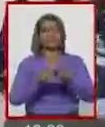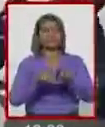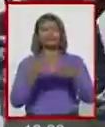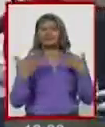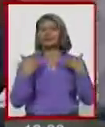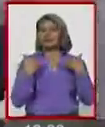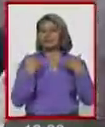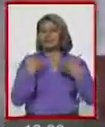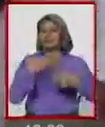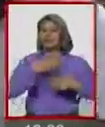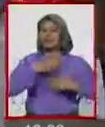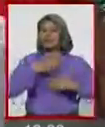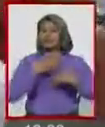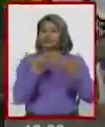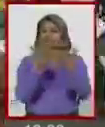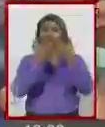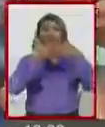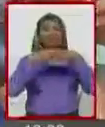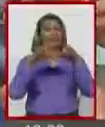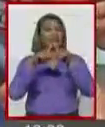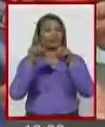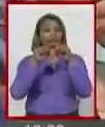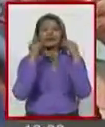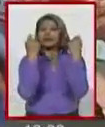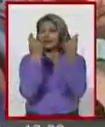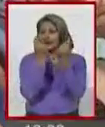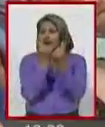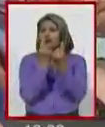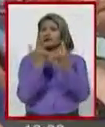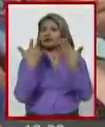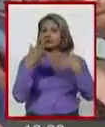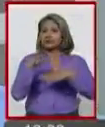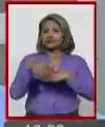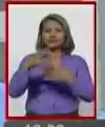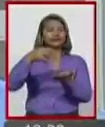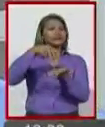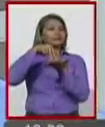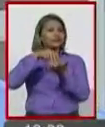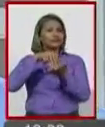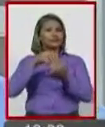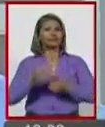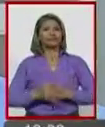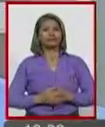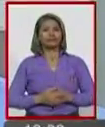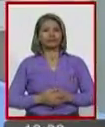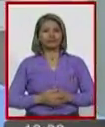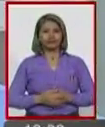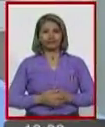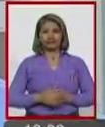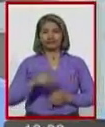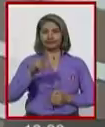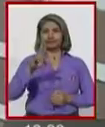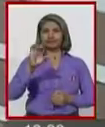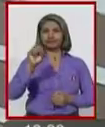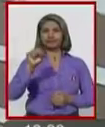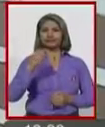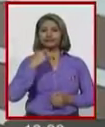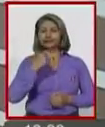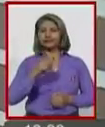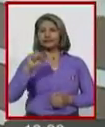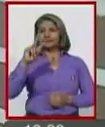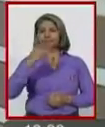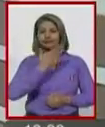tenemos movilizaciones, tenemos la coordinación con los distintos sectores, vamos a seguir de pie. En el mismo marco, Luis Fernando